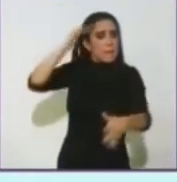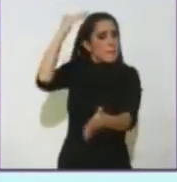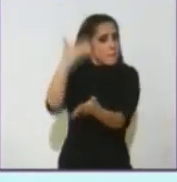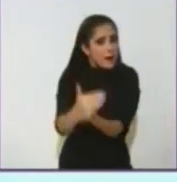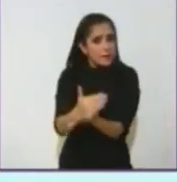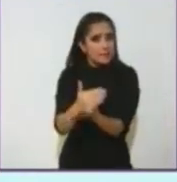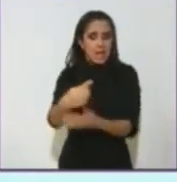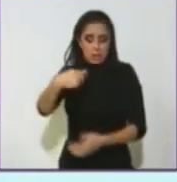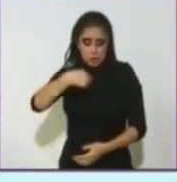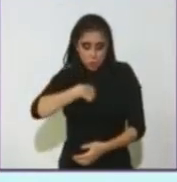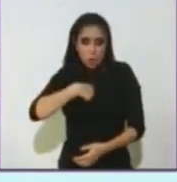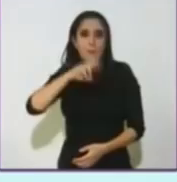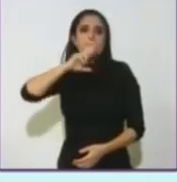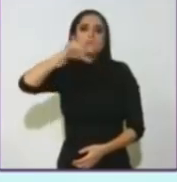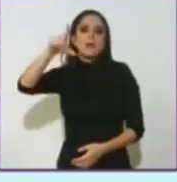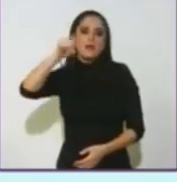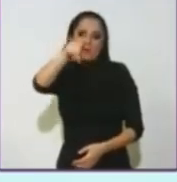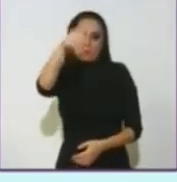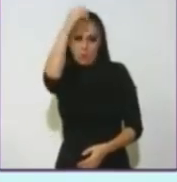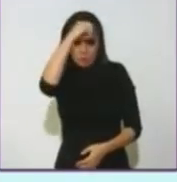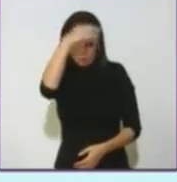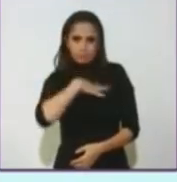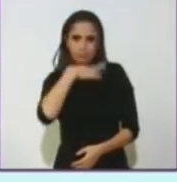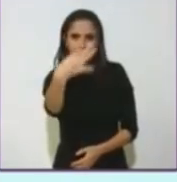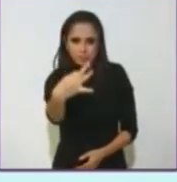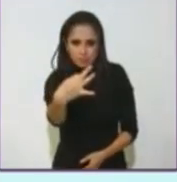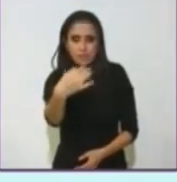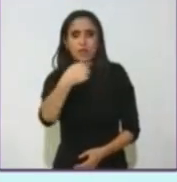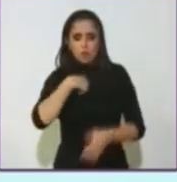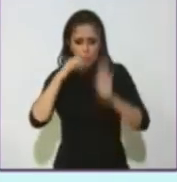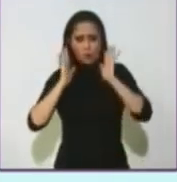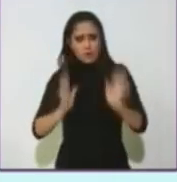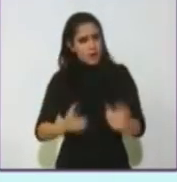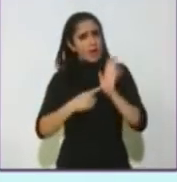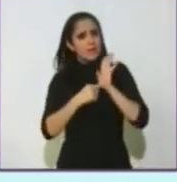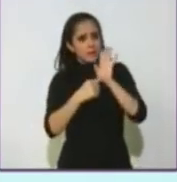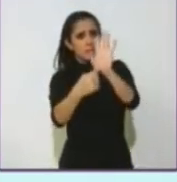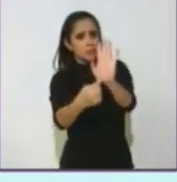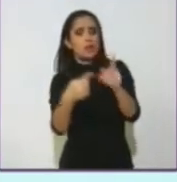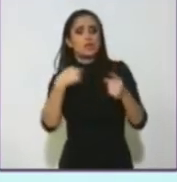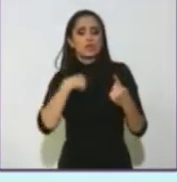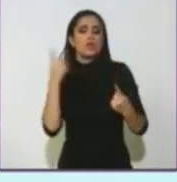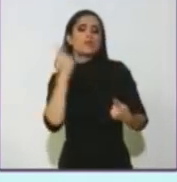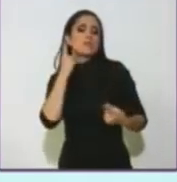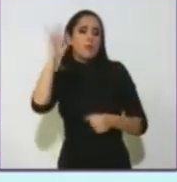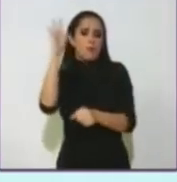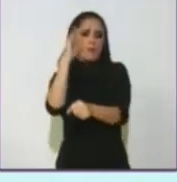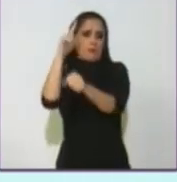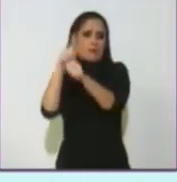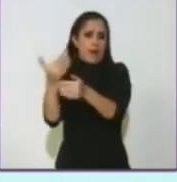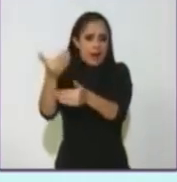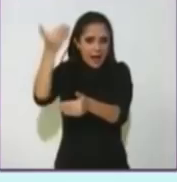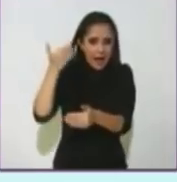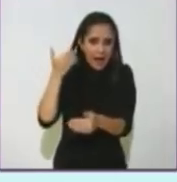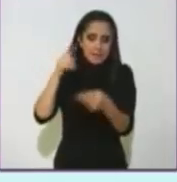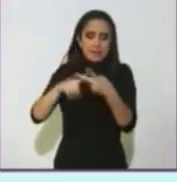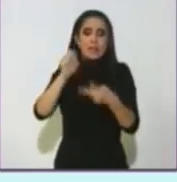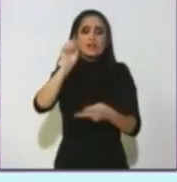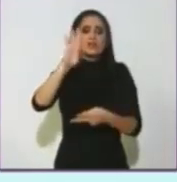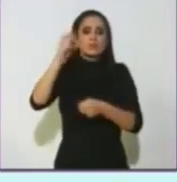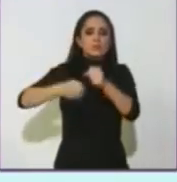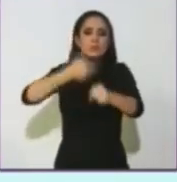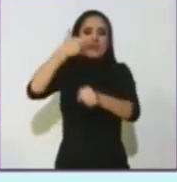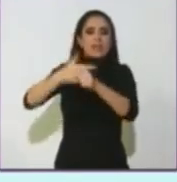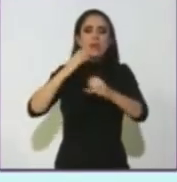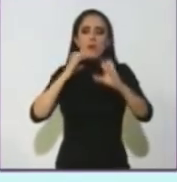yo soy tu mejor opción te lo he demostrado como diputada federal como subsecretaria de comunicaciones